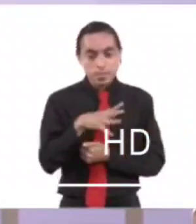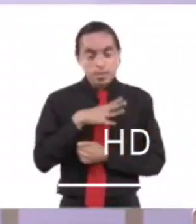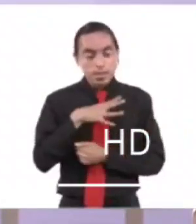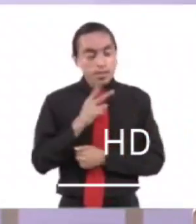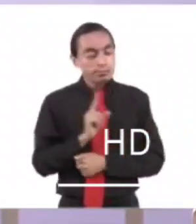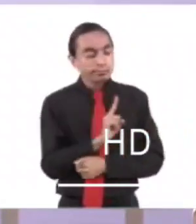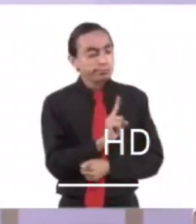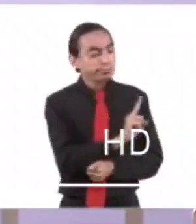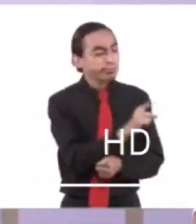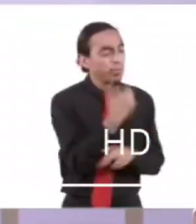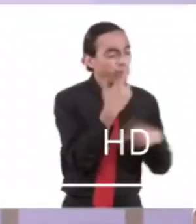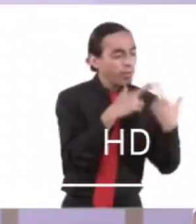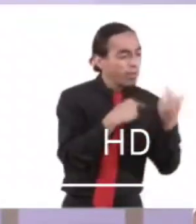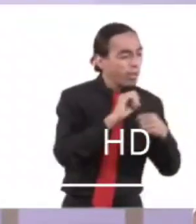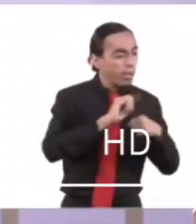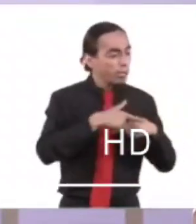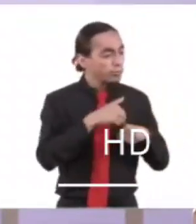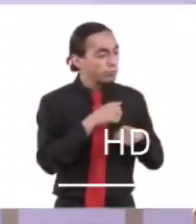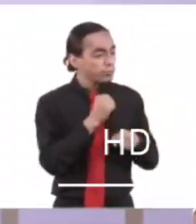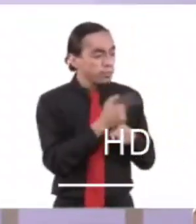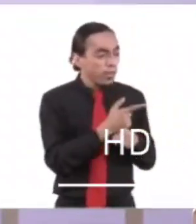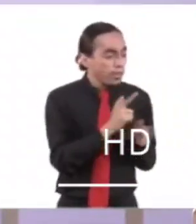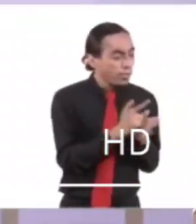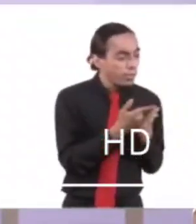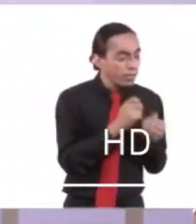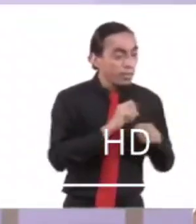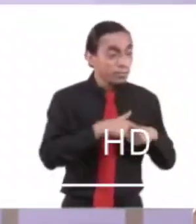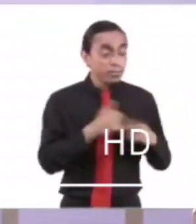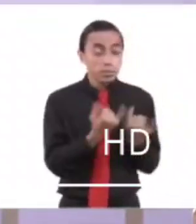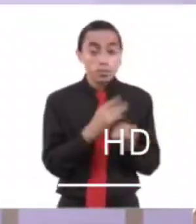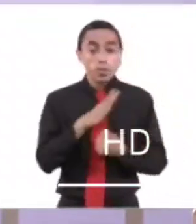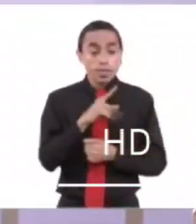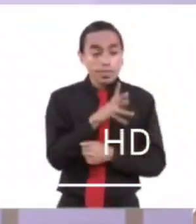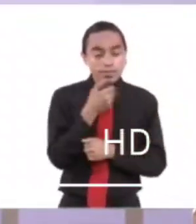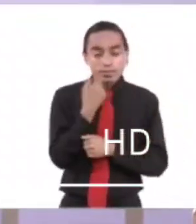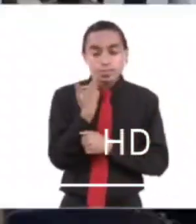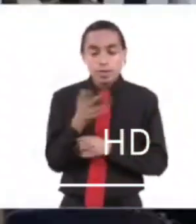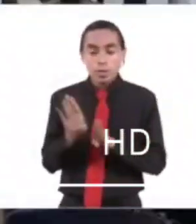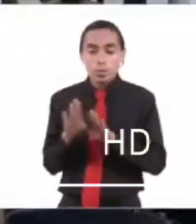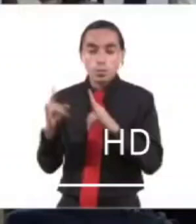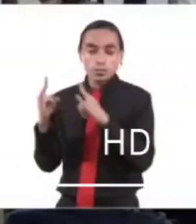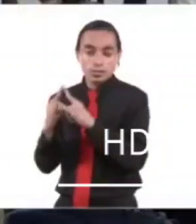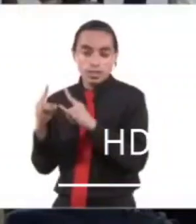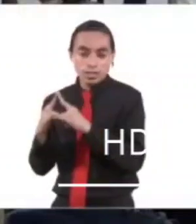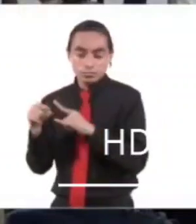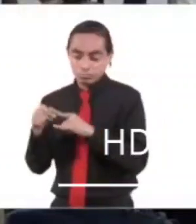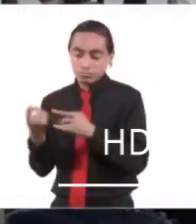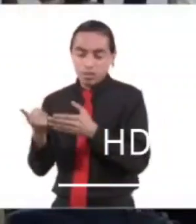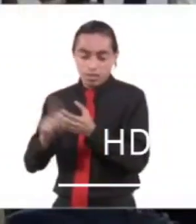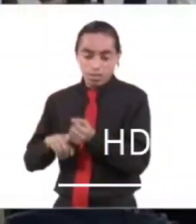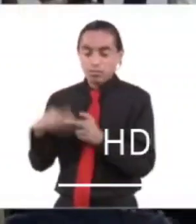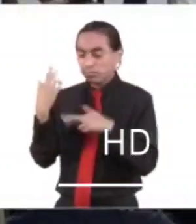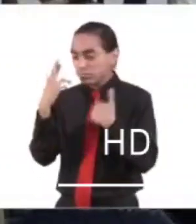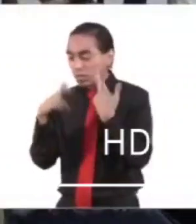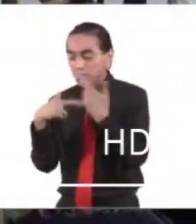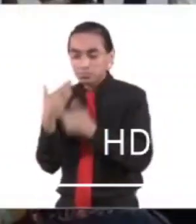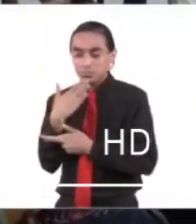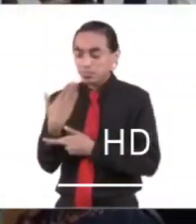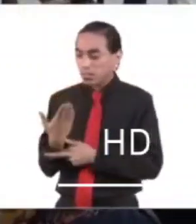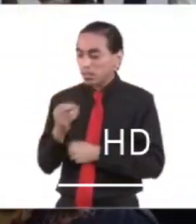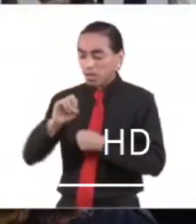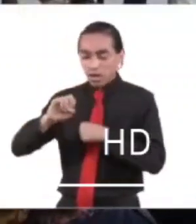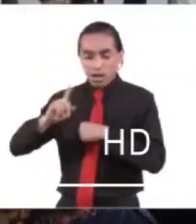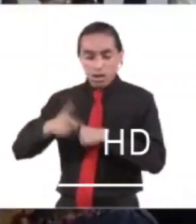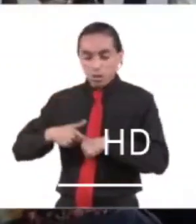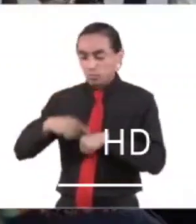curiosidad bibliográfica, así como también le gustaba asomarse al famoso tianguis de chácharas y antigüedades, en busca de alguna